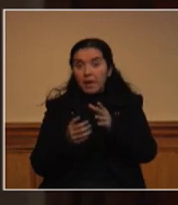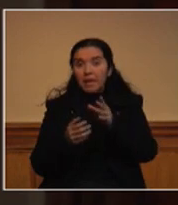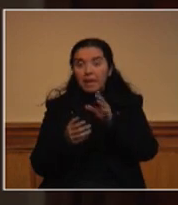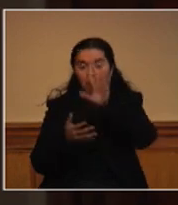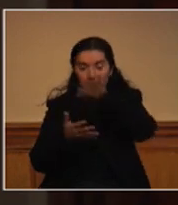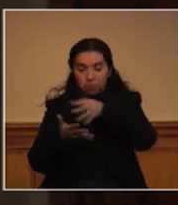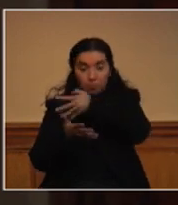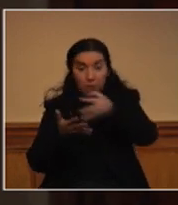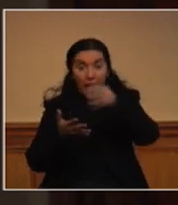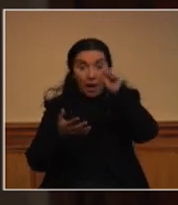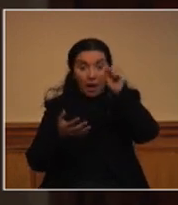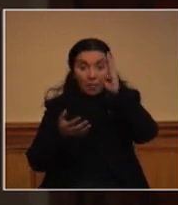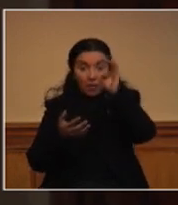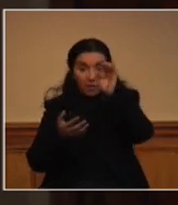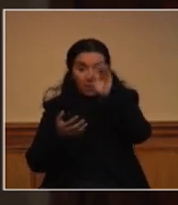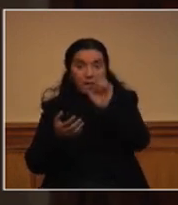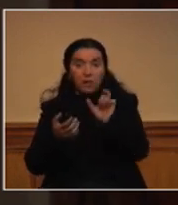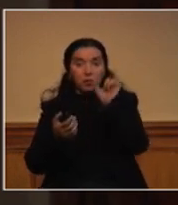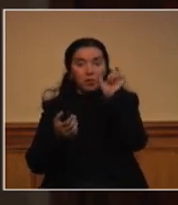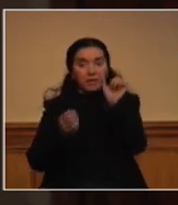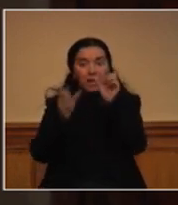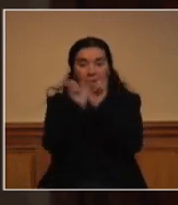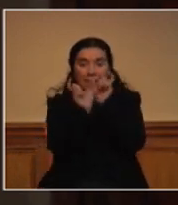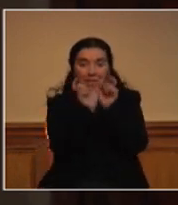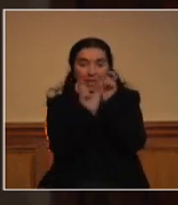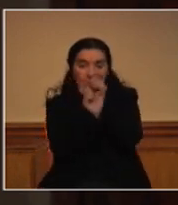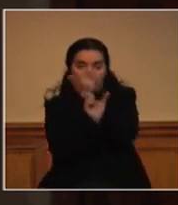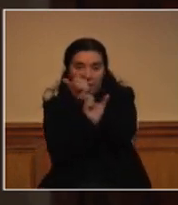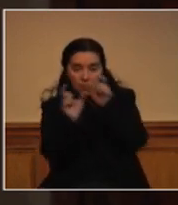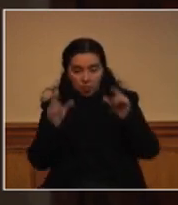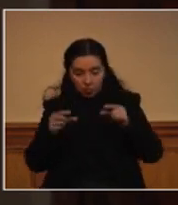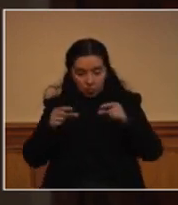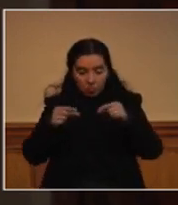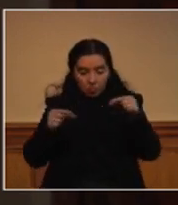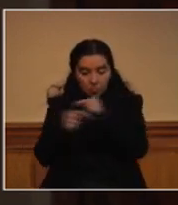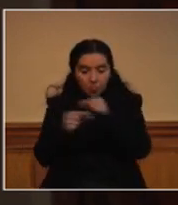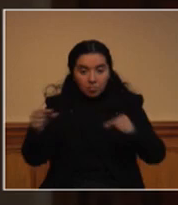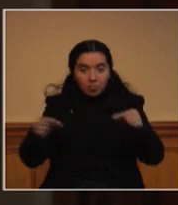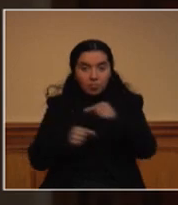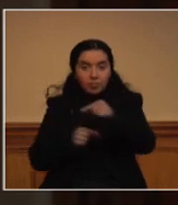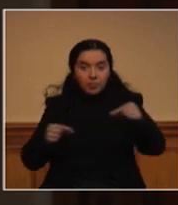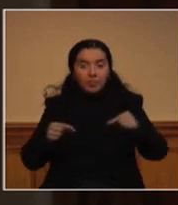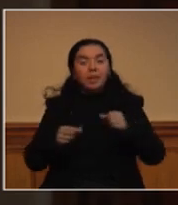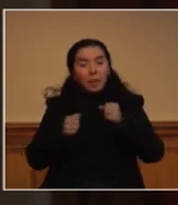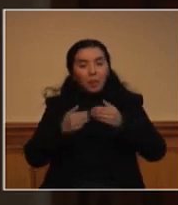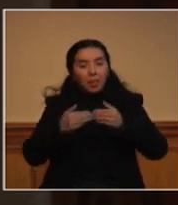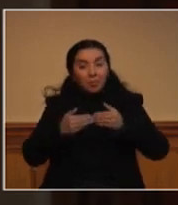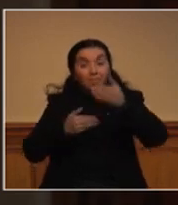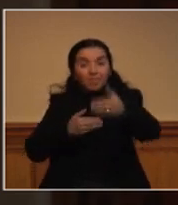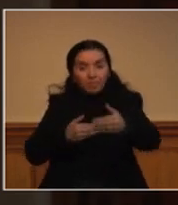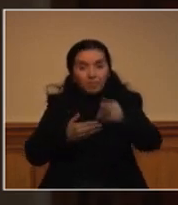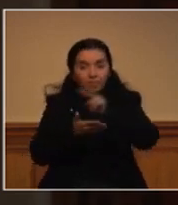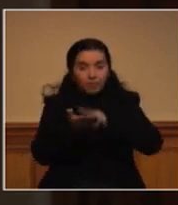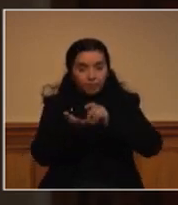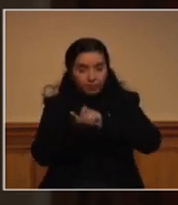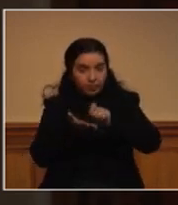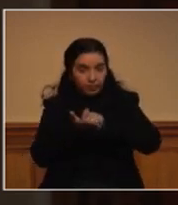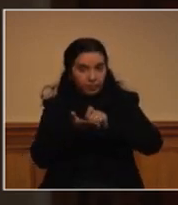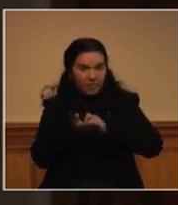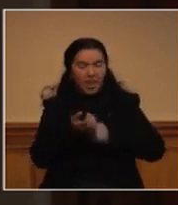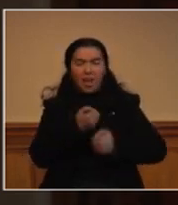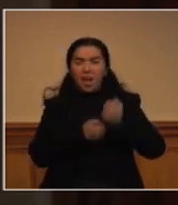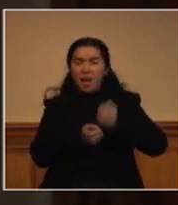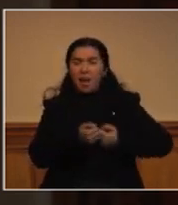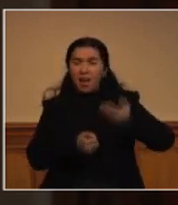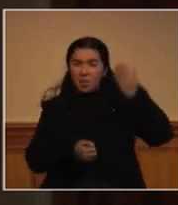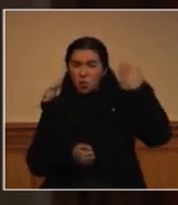tableros alfabéticos o silábicos para poder hacer el paso. Hace unos años que se utilizaba más el